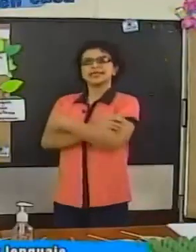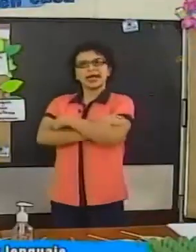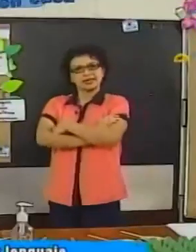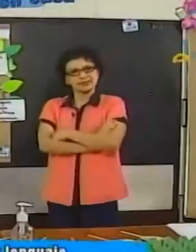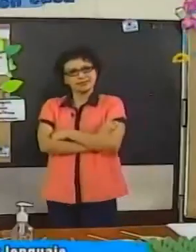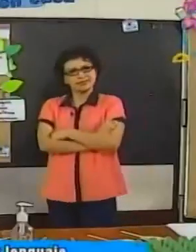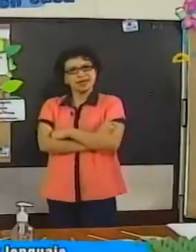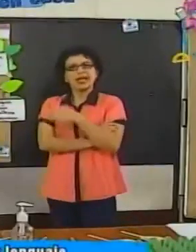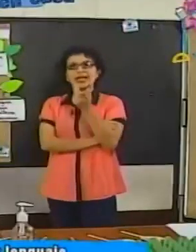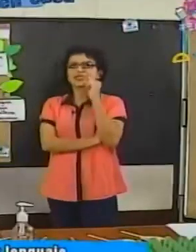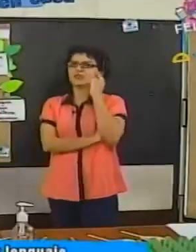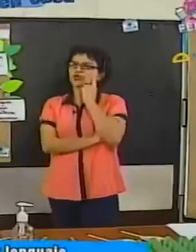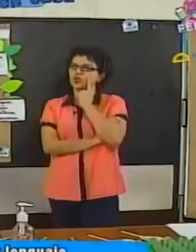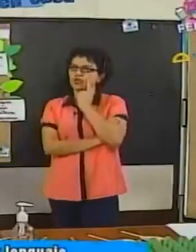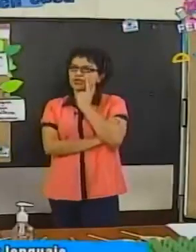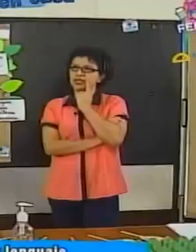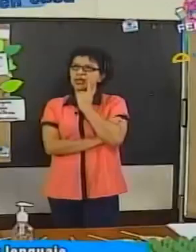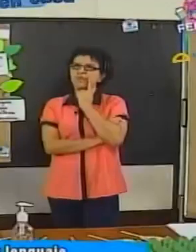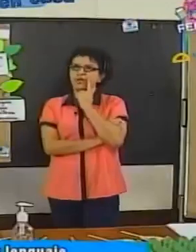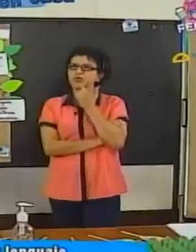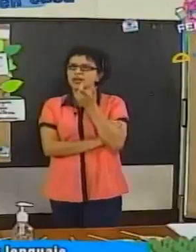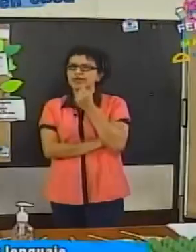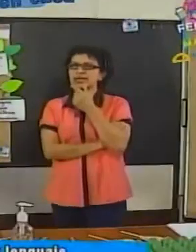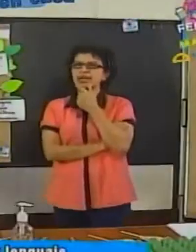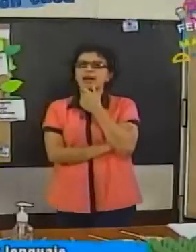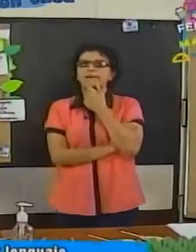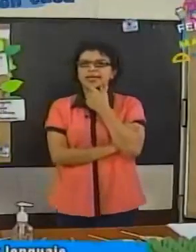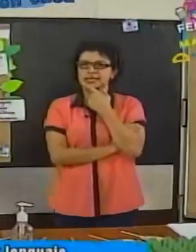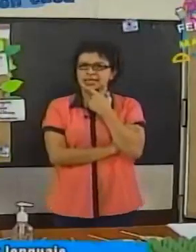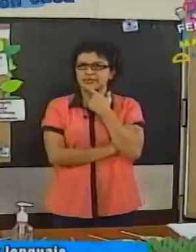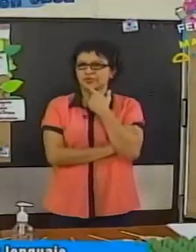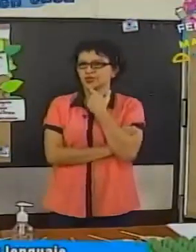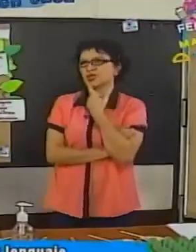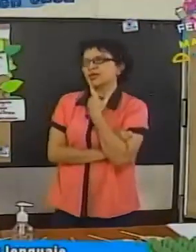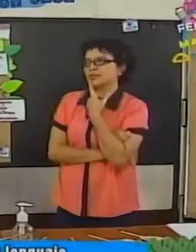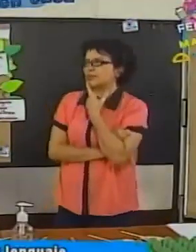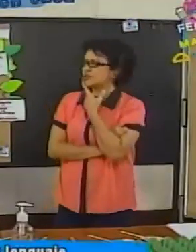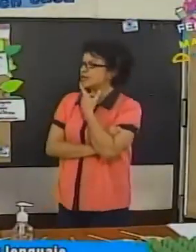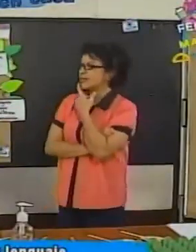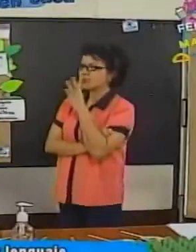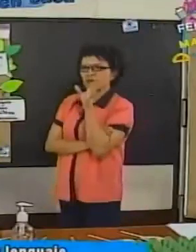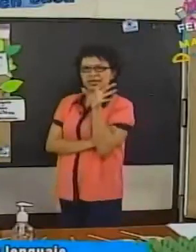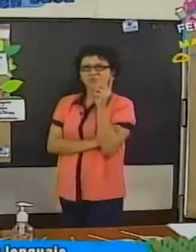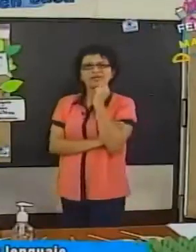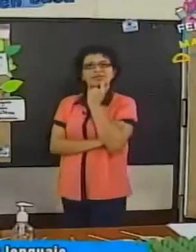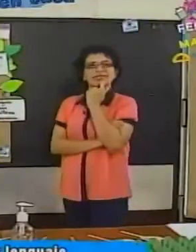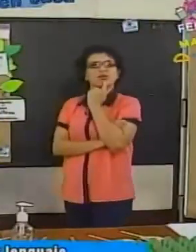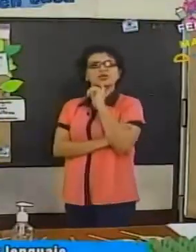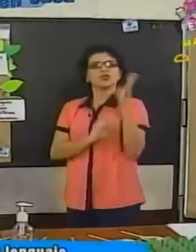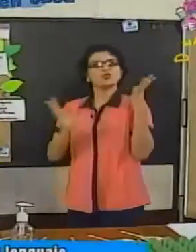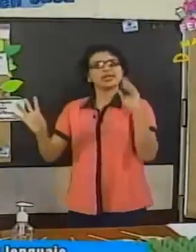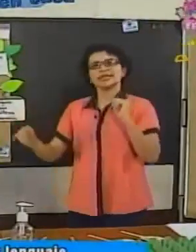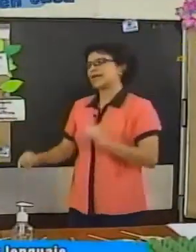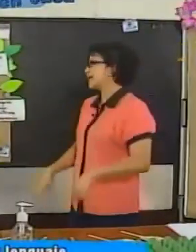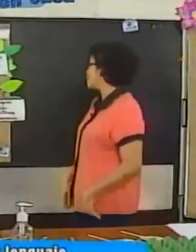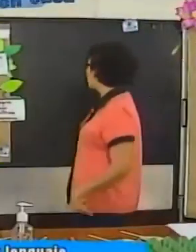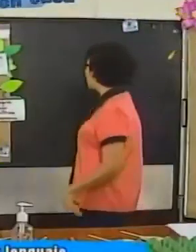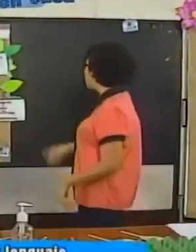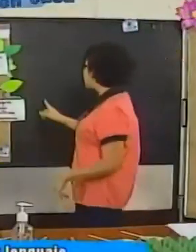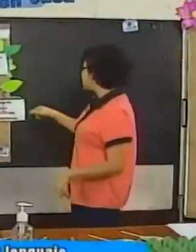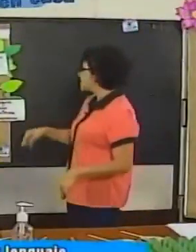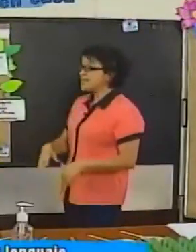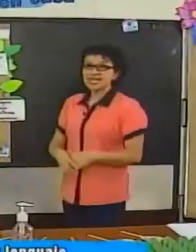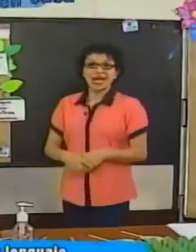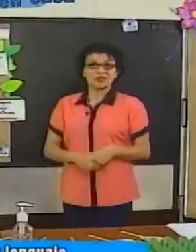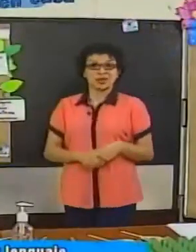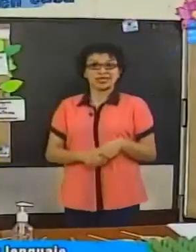¿Cuáles serán las emociones? Vamos a ver. Pensemos. Vamos a ver. Por aquí voy a ver si encuentro unas en el árbol.